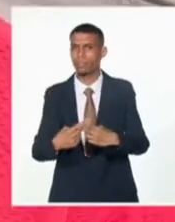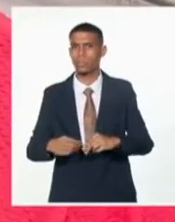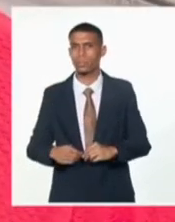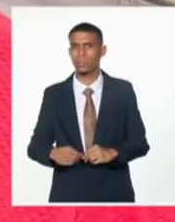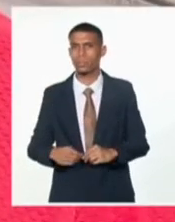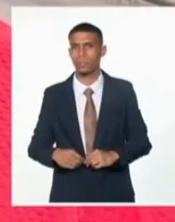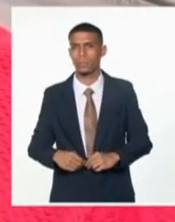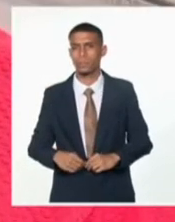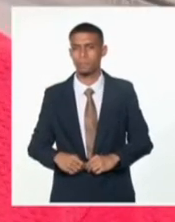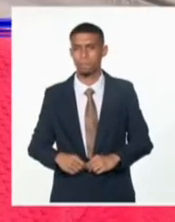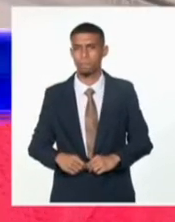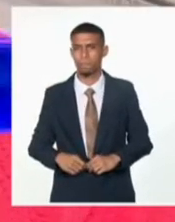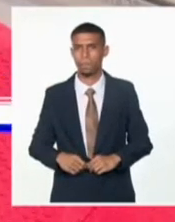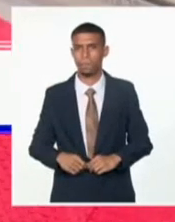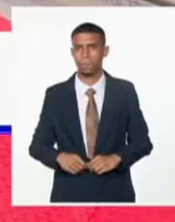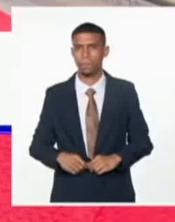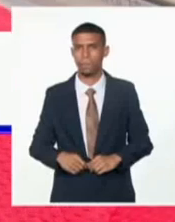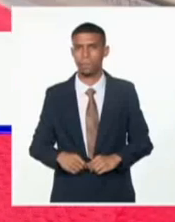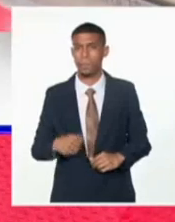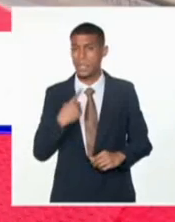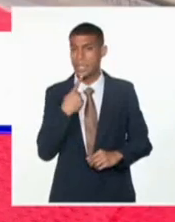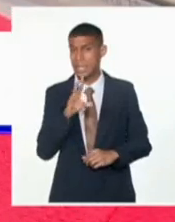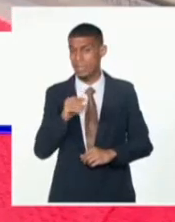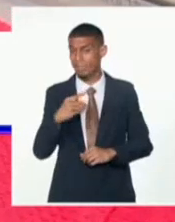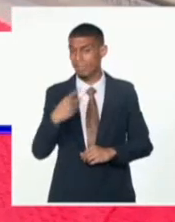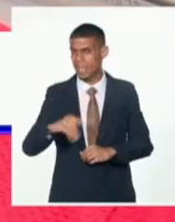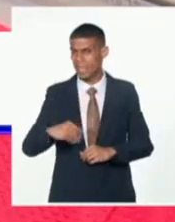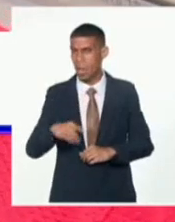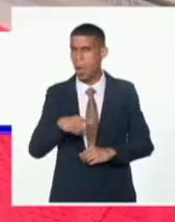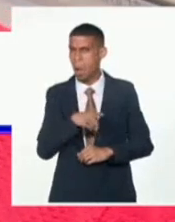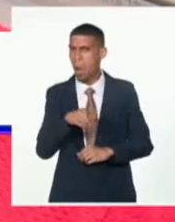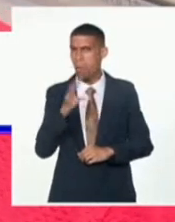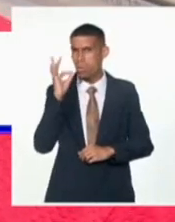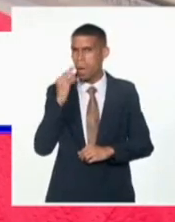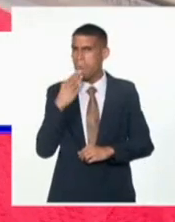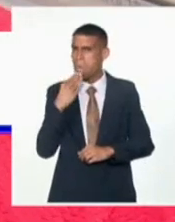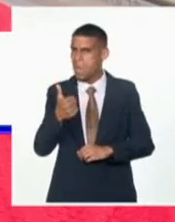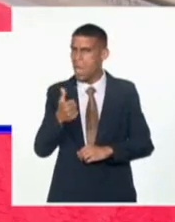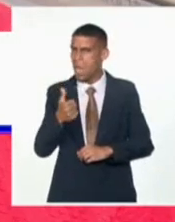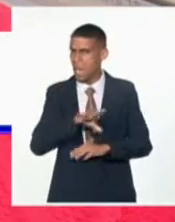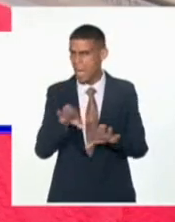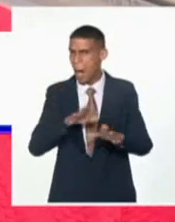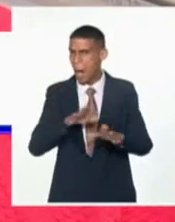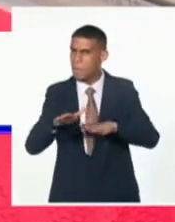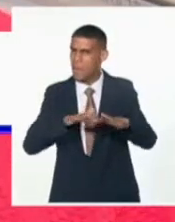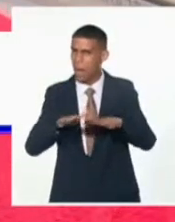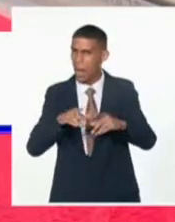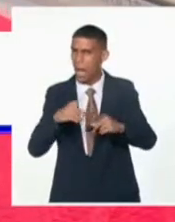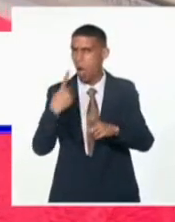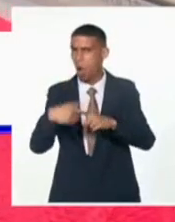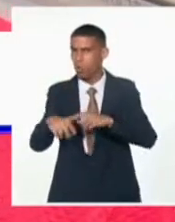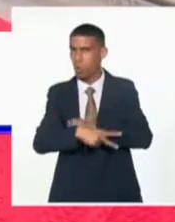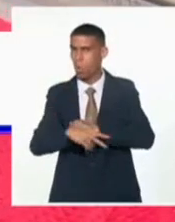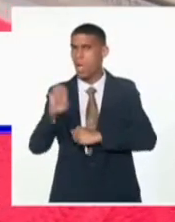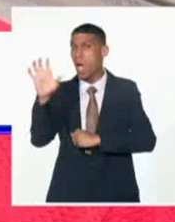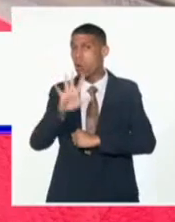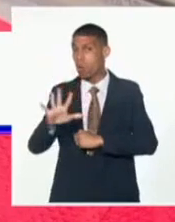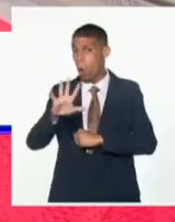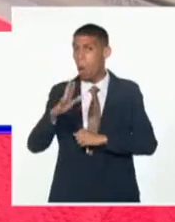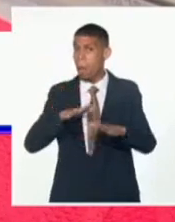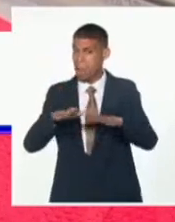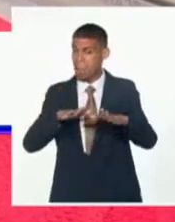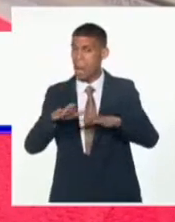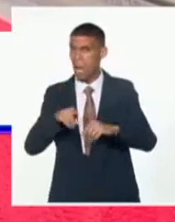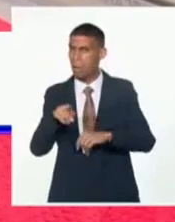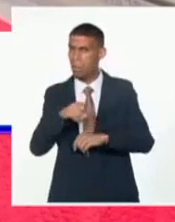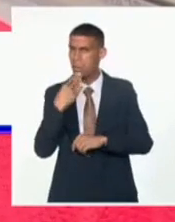favor. Ella está muy bien, ella viene de hacer carrera en Europa con muy buena expectativa, y ahora mismo ella